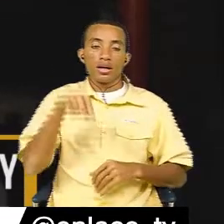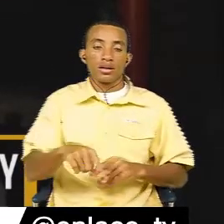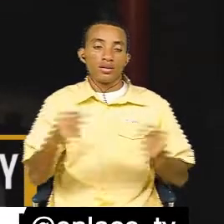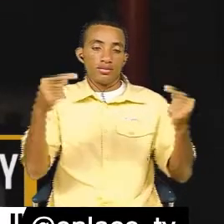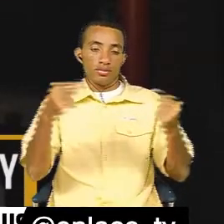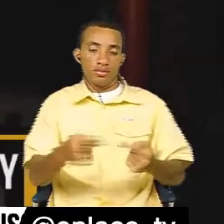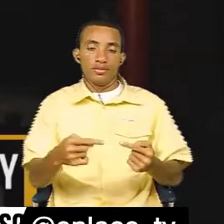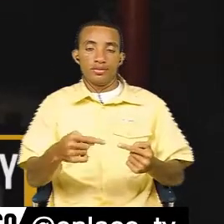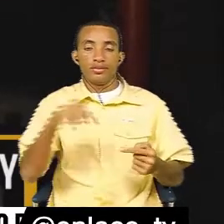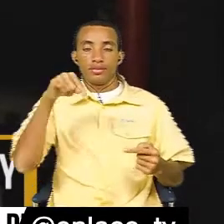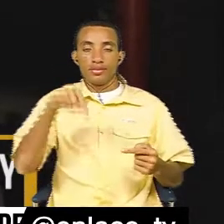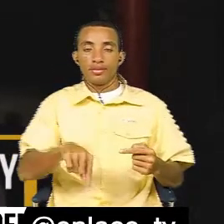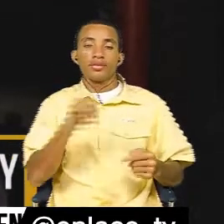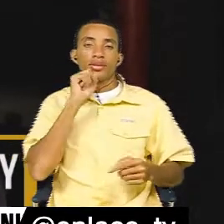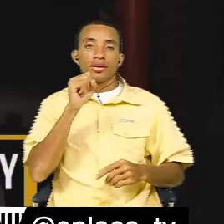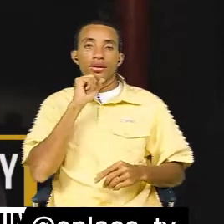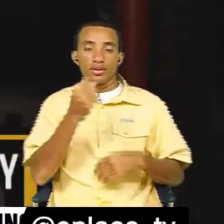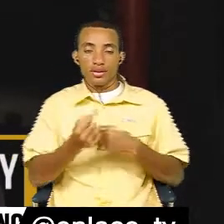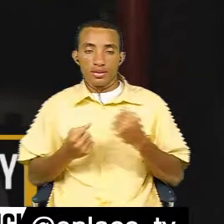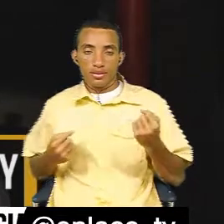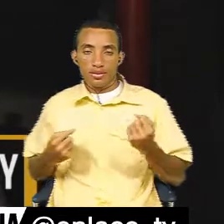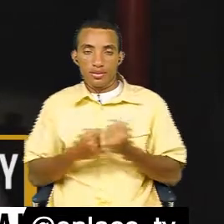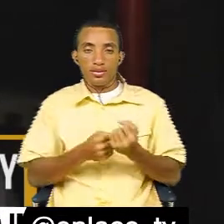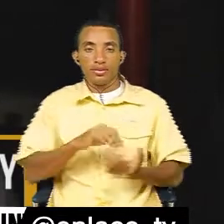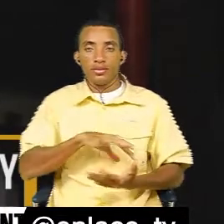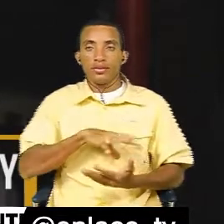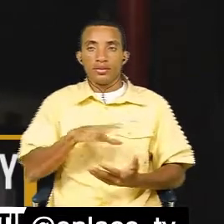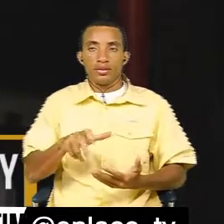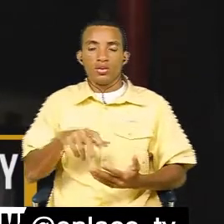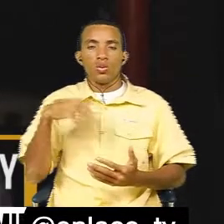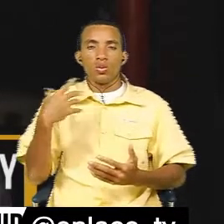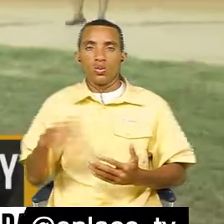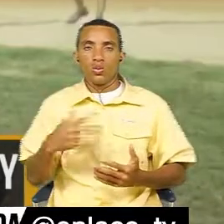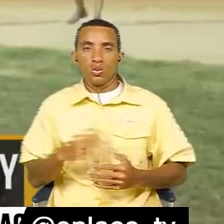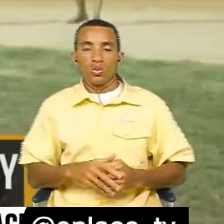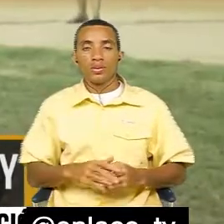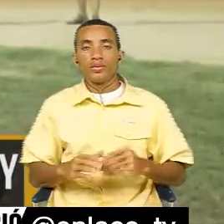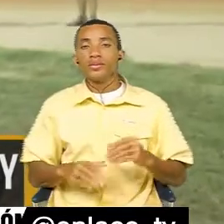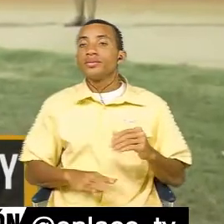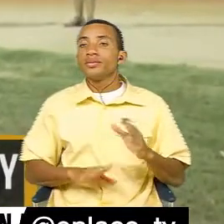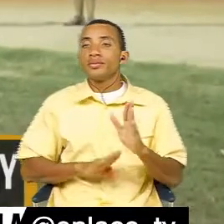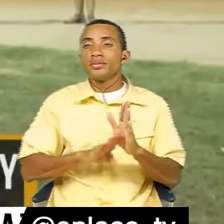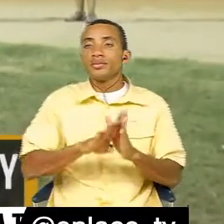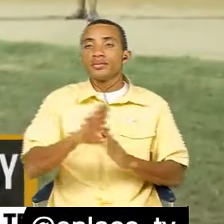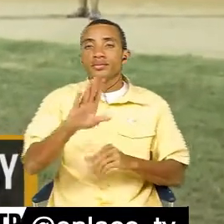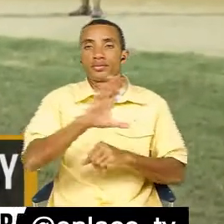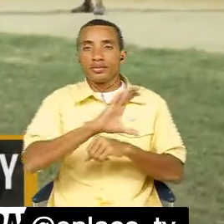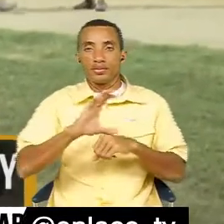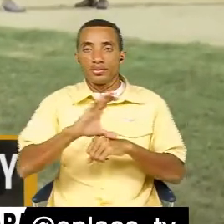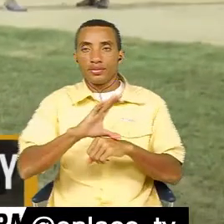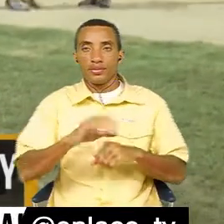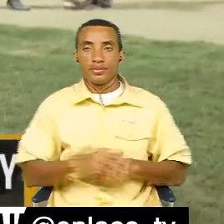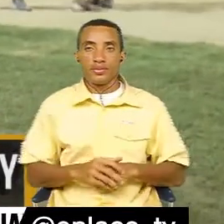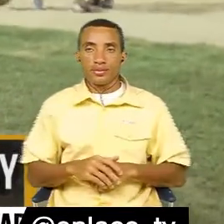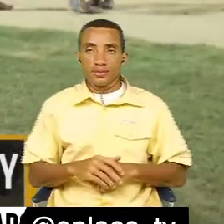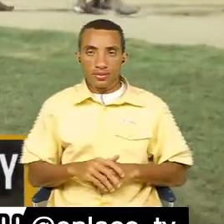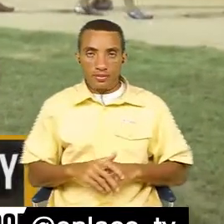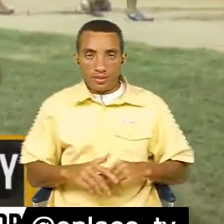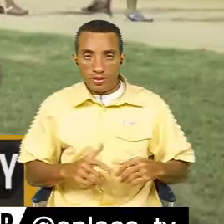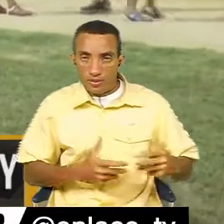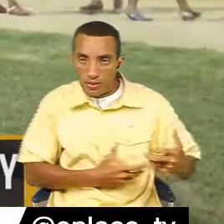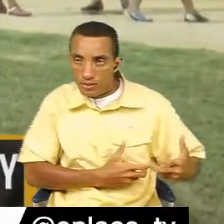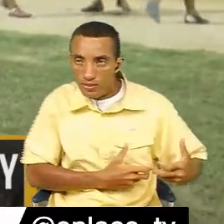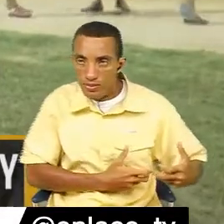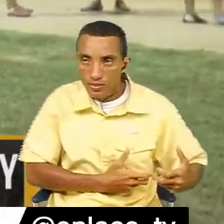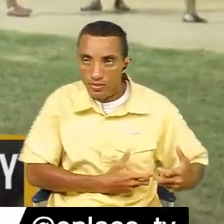una demostración también el respaldo que tiene la Liga Santanderana de Rugby al desarrollo que ha tenido este deporte en nuestra ciudad. El rugby en Barranca Bermeja toma más fuerza con